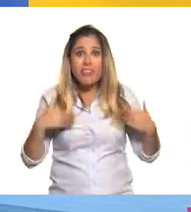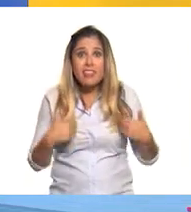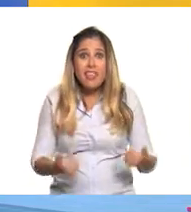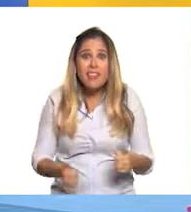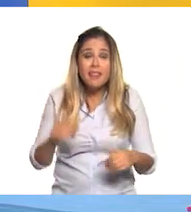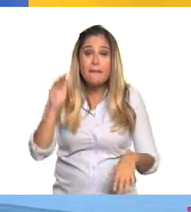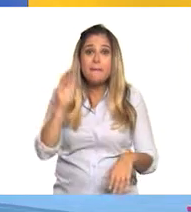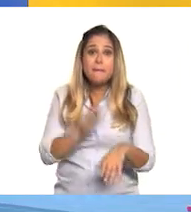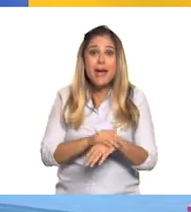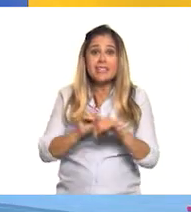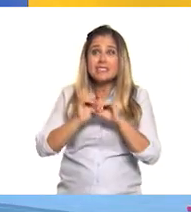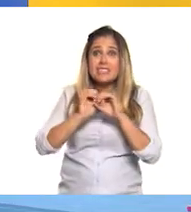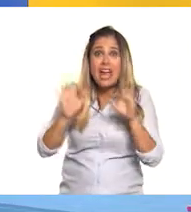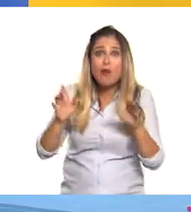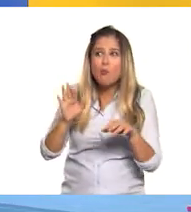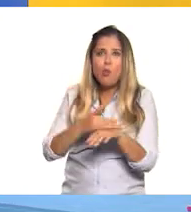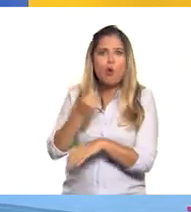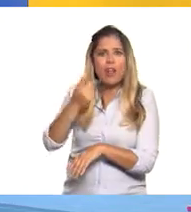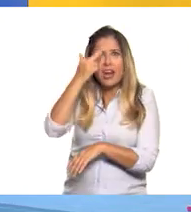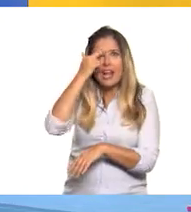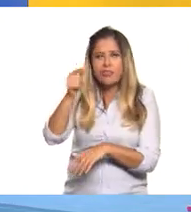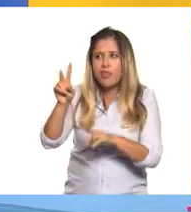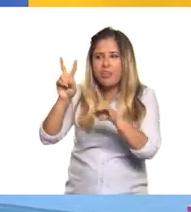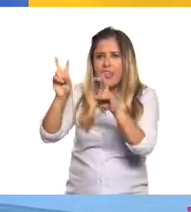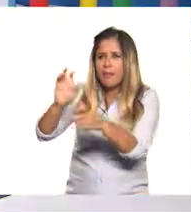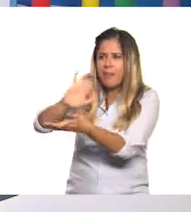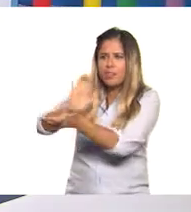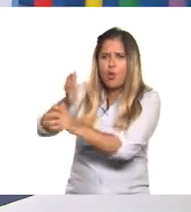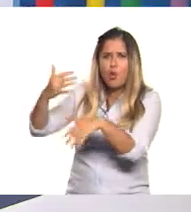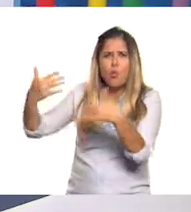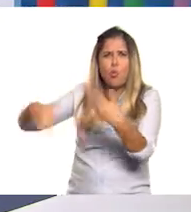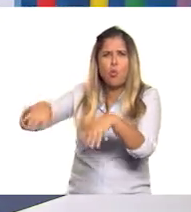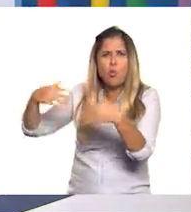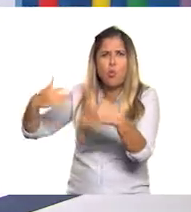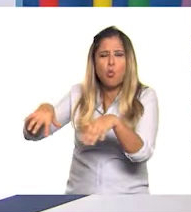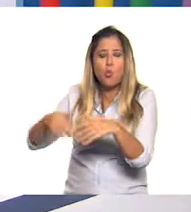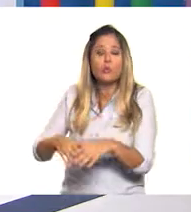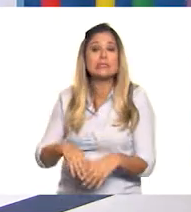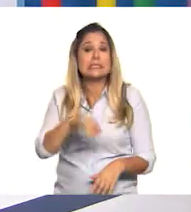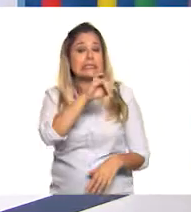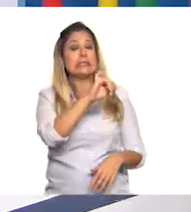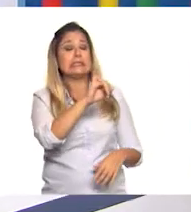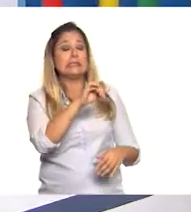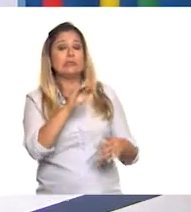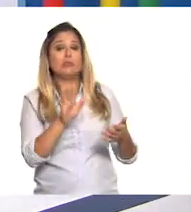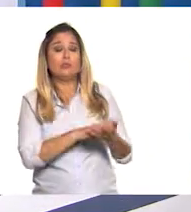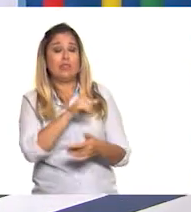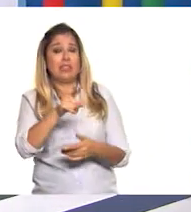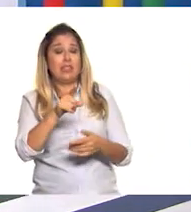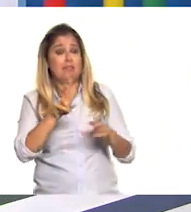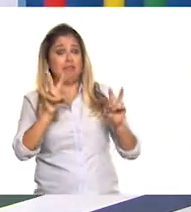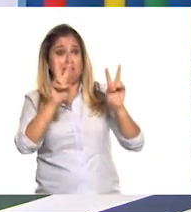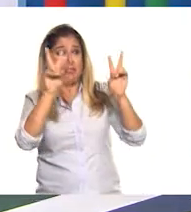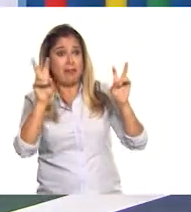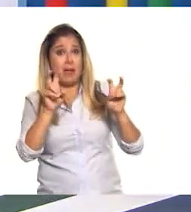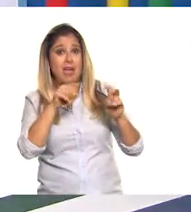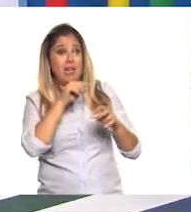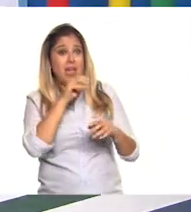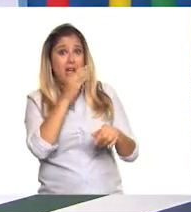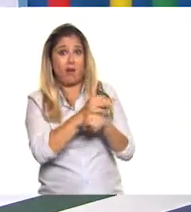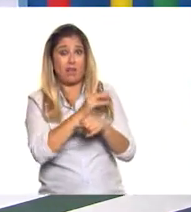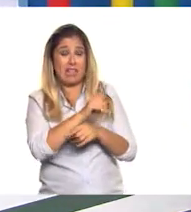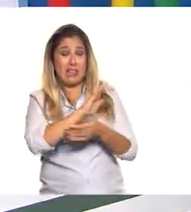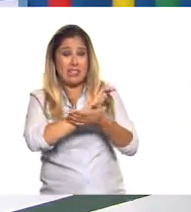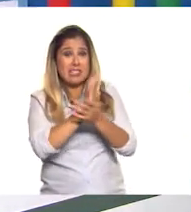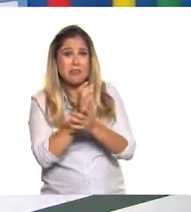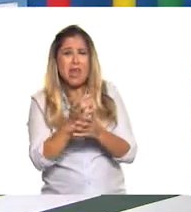amplia por qué es un tema relevante para la comunidad? Sí, maestro Francisco, porque es una síntesis, porque en una síntesis podemos ver